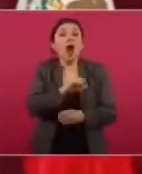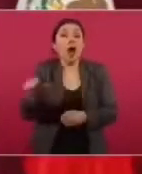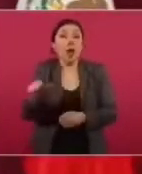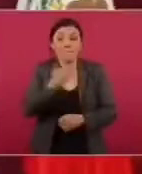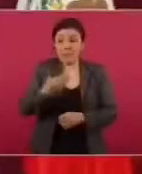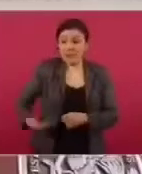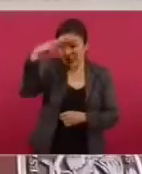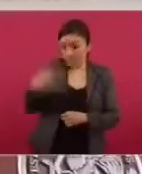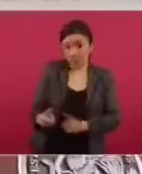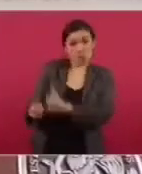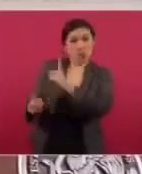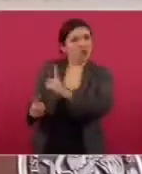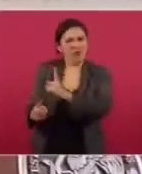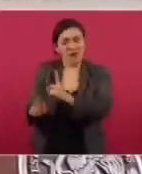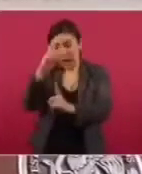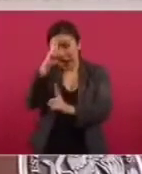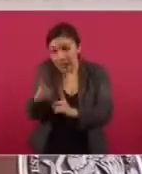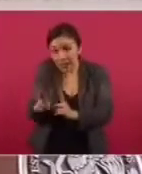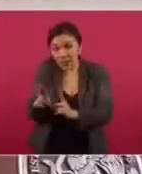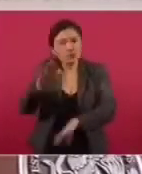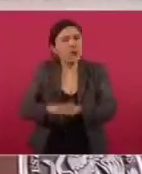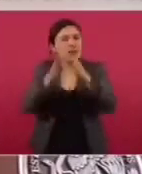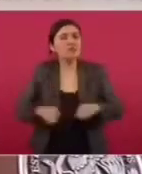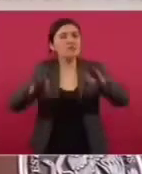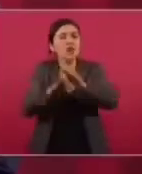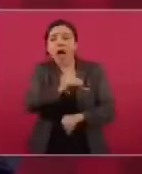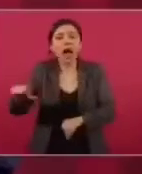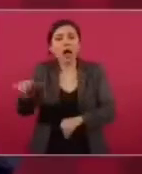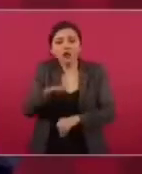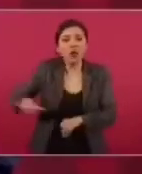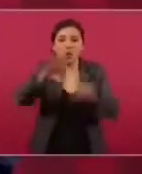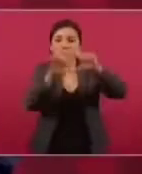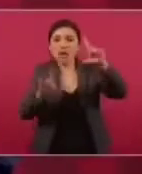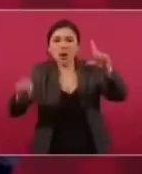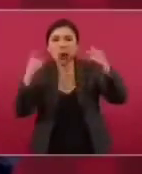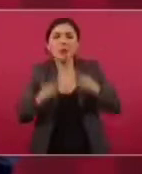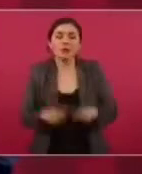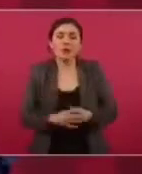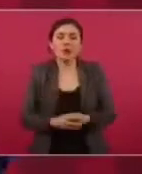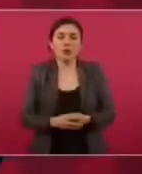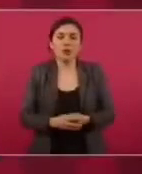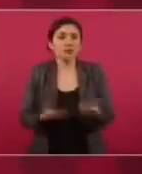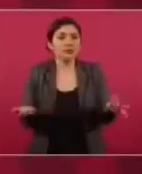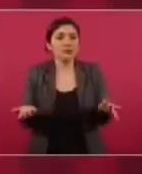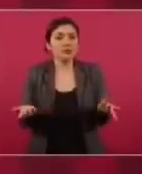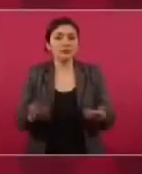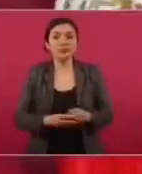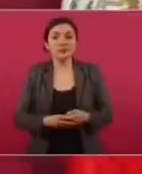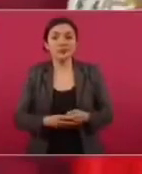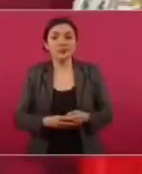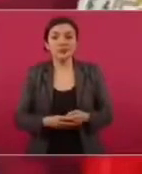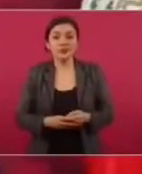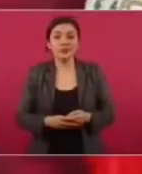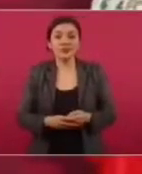Para algún servicio. Y la señora cobraba bastante caro, ¿eh? Y para decir